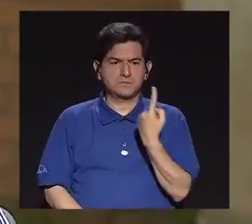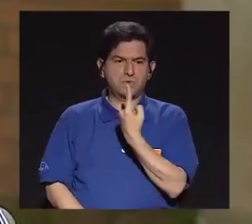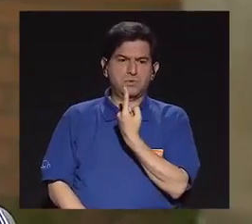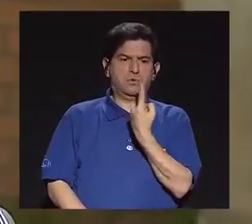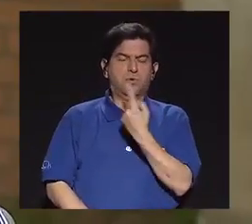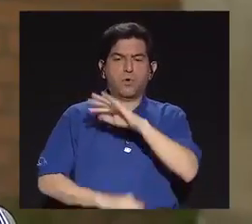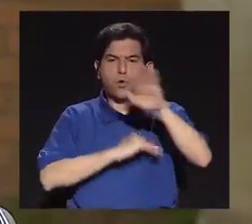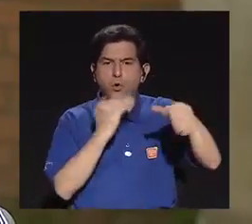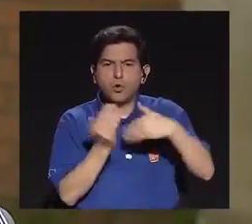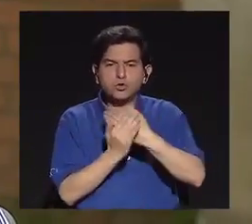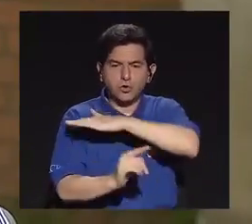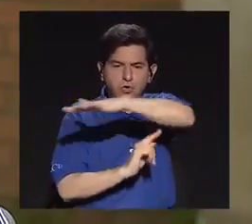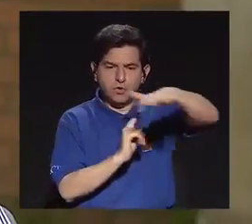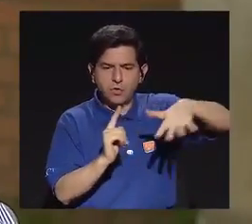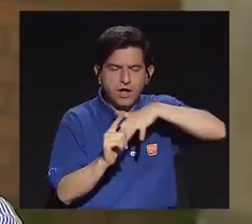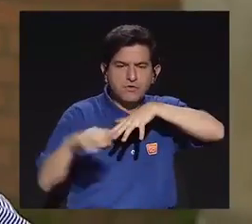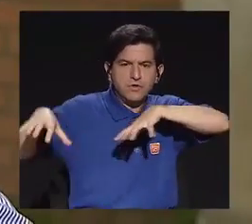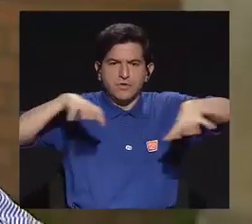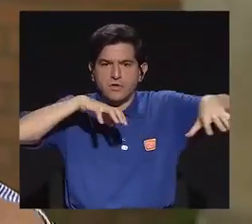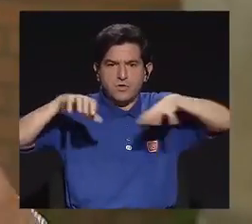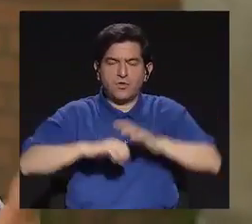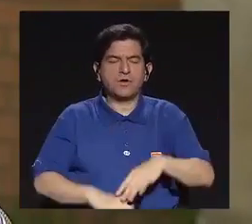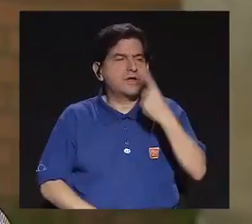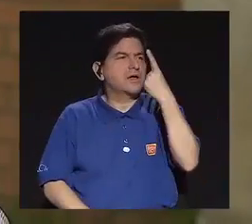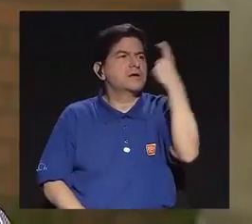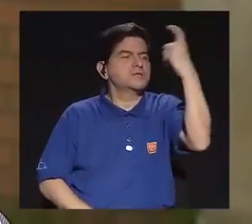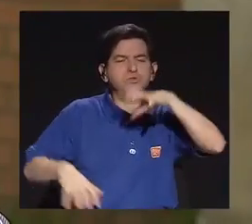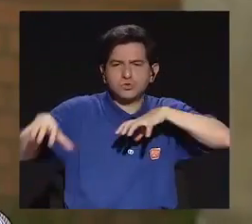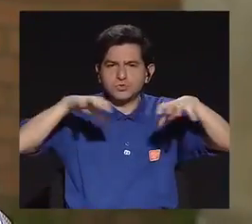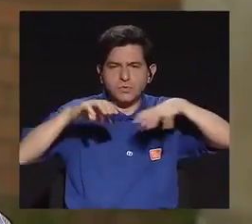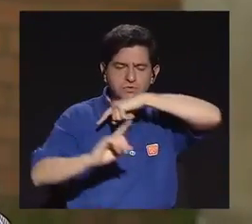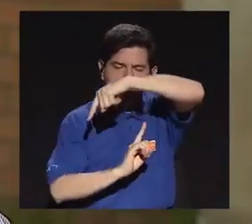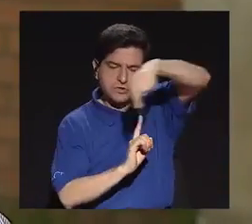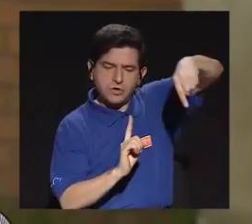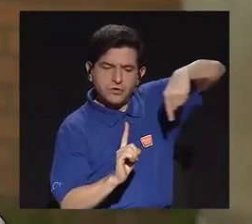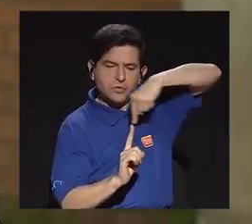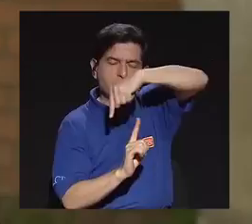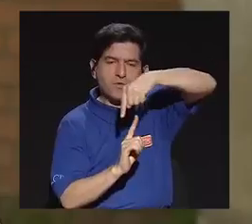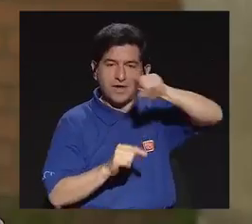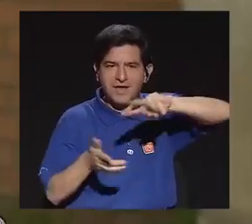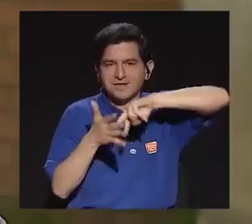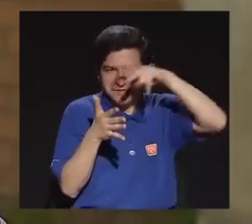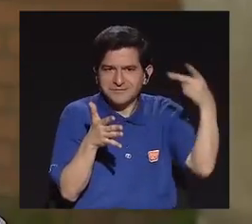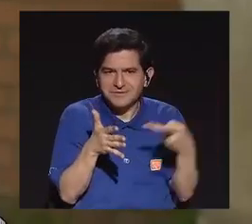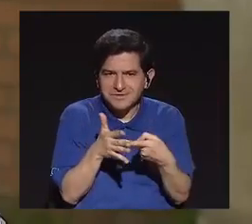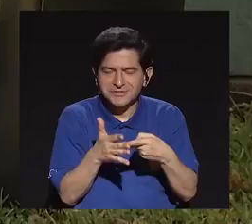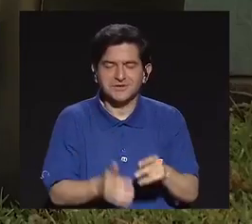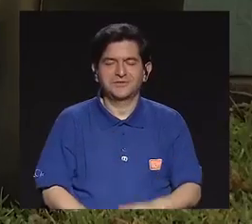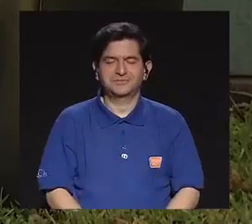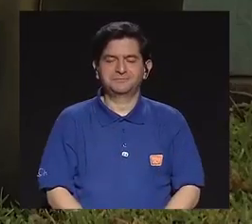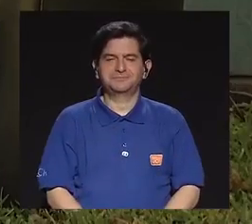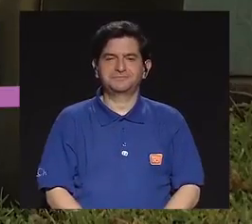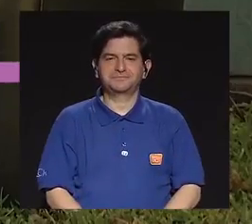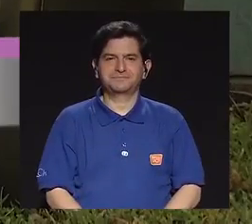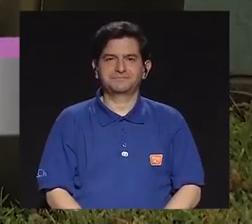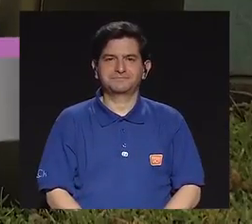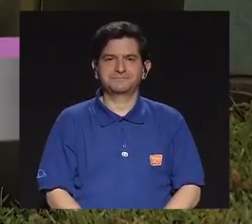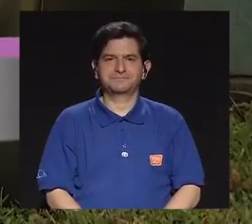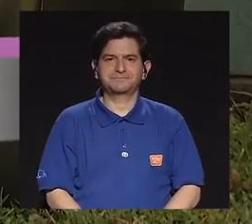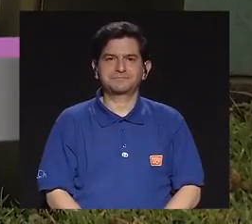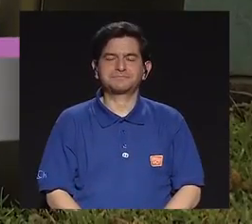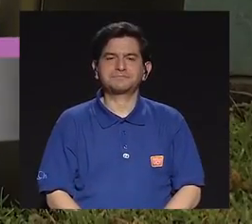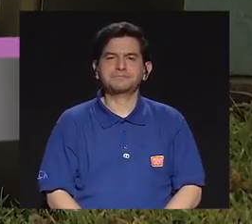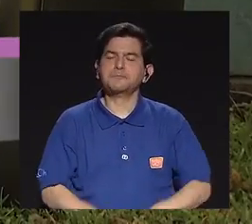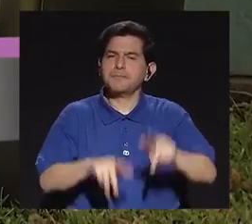que todas las cosas giran alrededor de él, ¿verdad? Eso es lo que llamamos una alucinación de movimiento rotatorio. Esa es la definición de vértigo. Doctor, entonces,